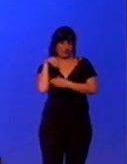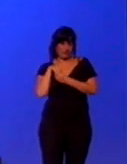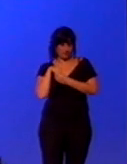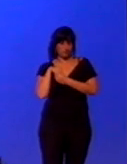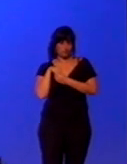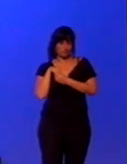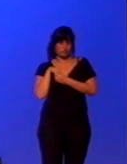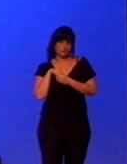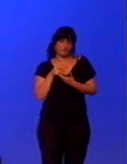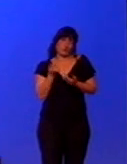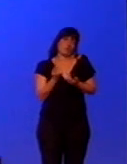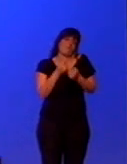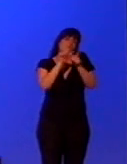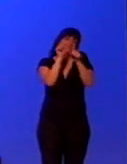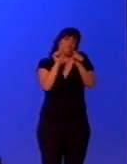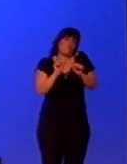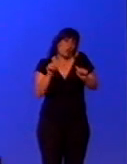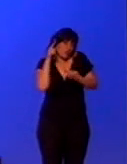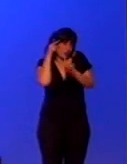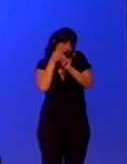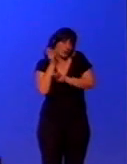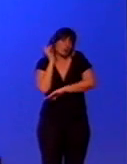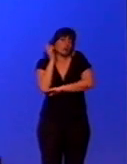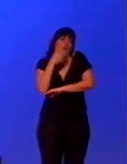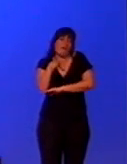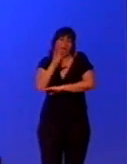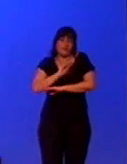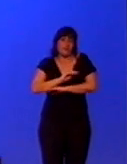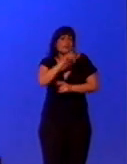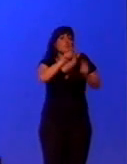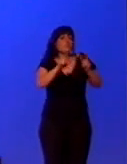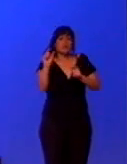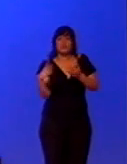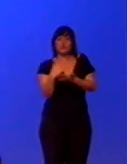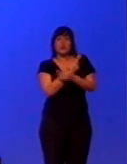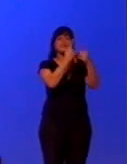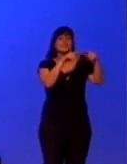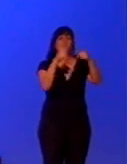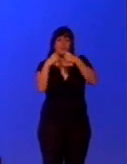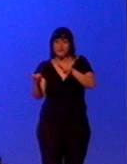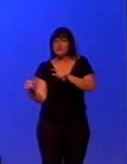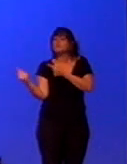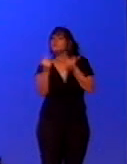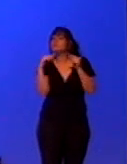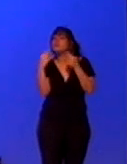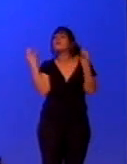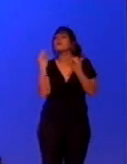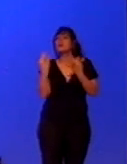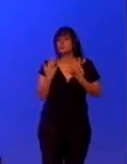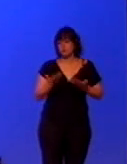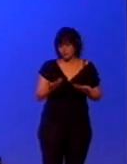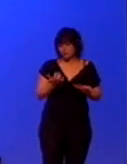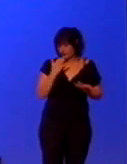una determinada manera de entender la convención los seres humanos somos diferentes y lo que tenemos que discutir es cuando